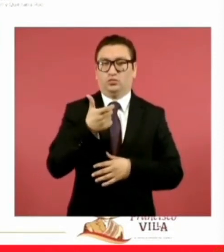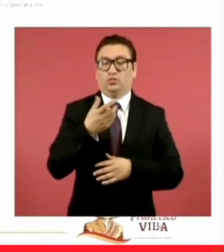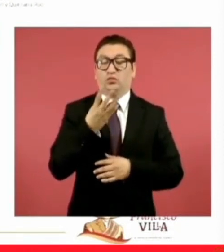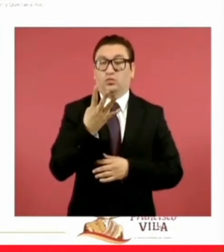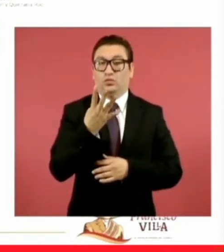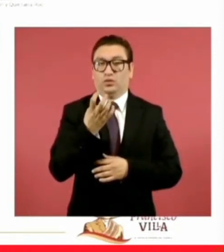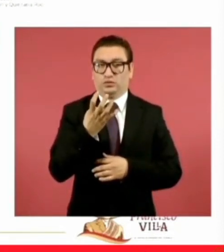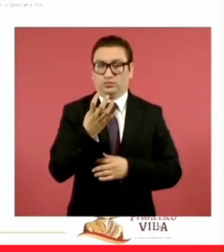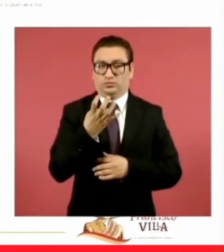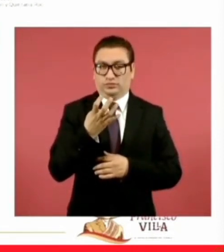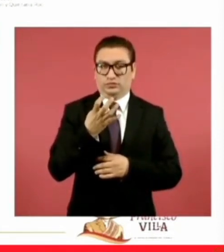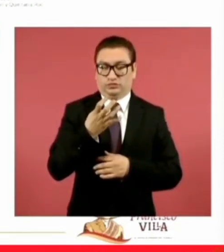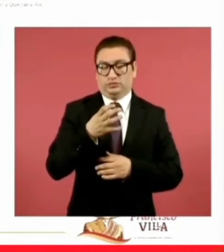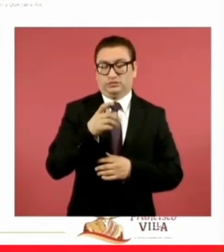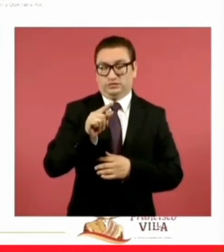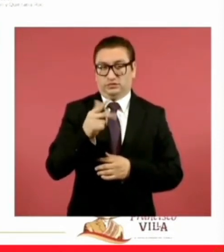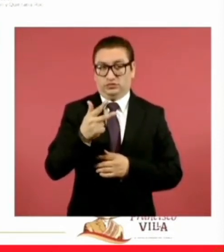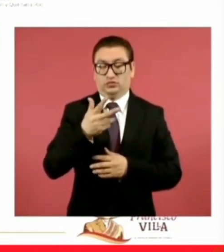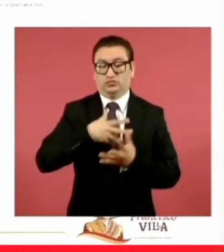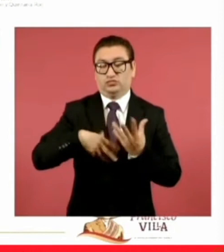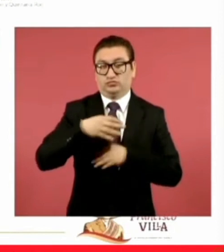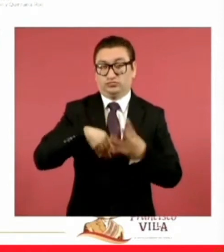$4.78, vendiendo el litro en